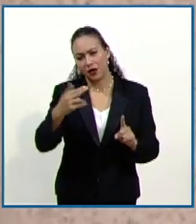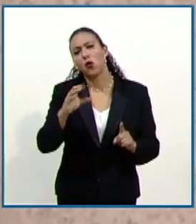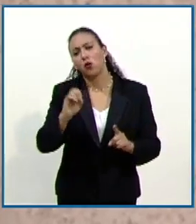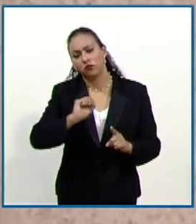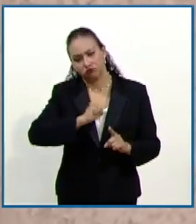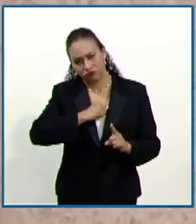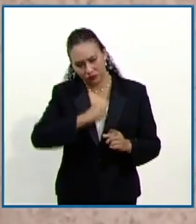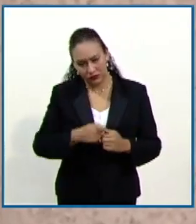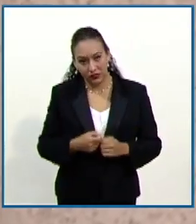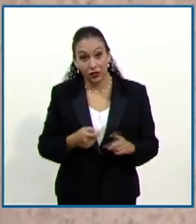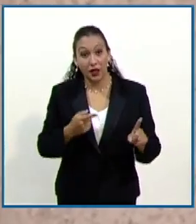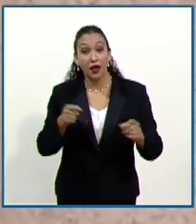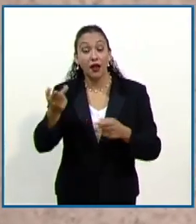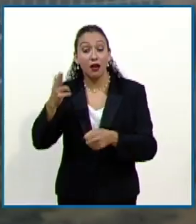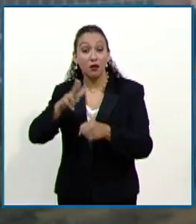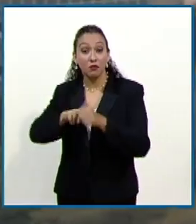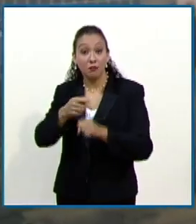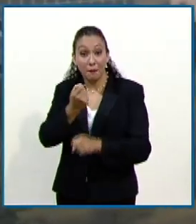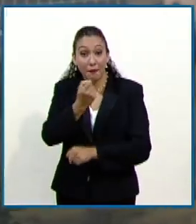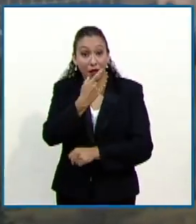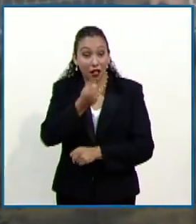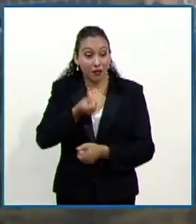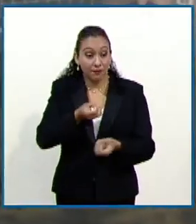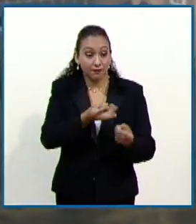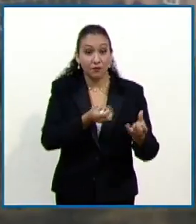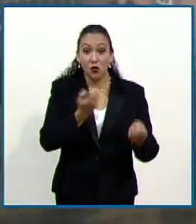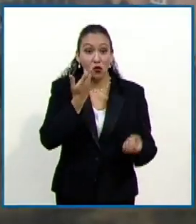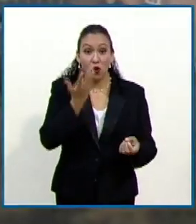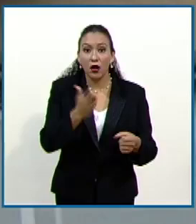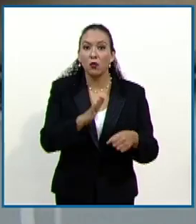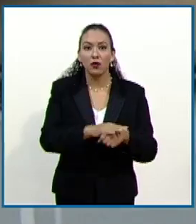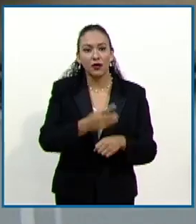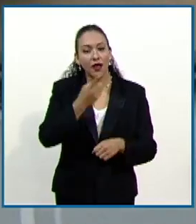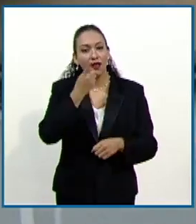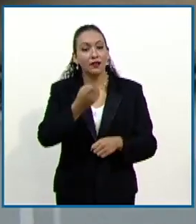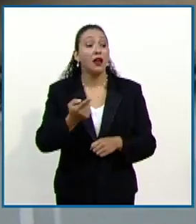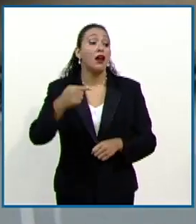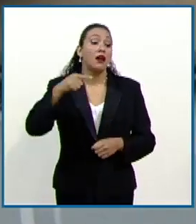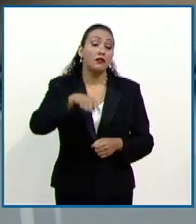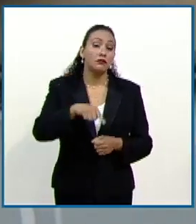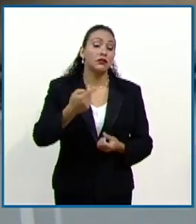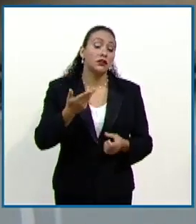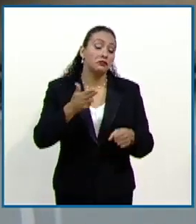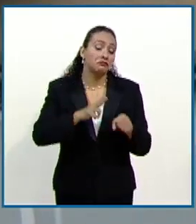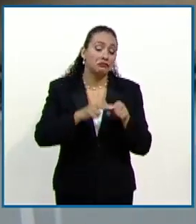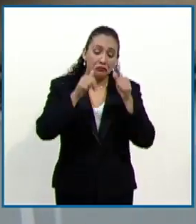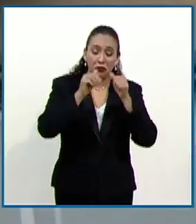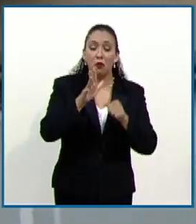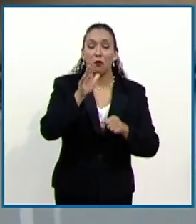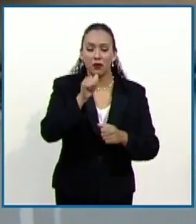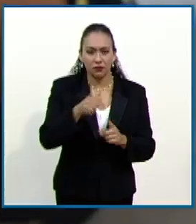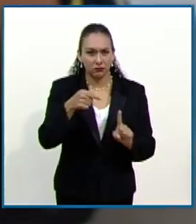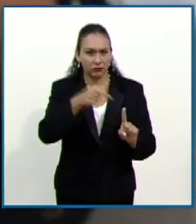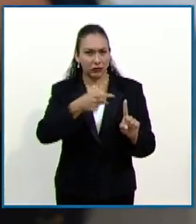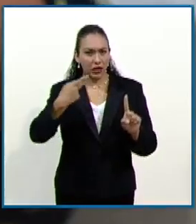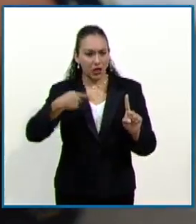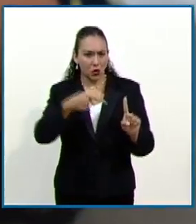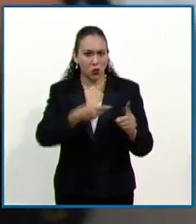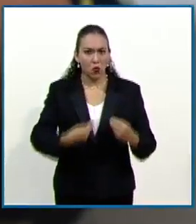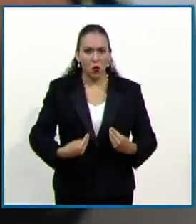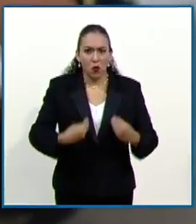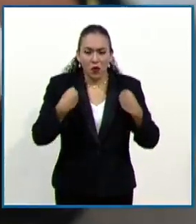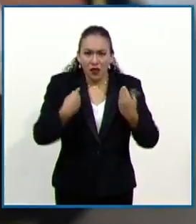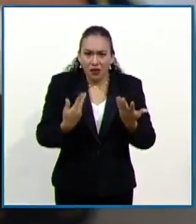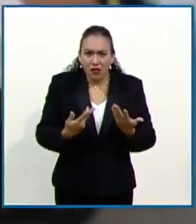a quien se le negaron los medicamentos de su tratamiento por falta de disponibilidad, lo que puso en riesgo su